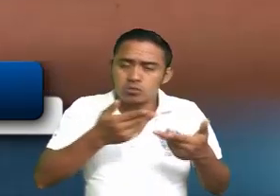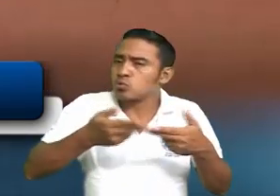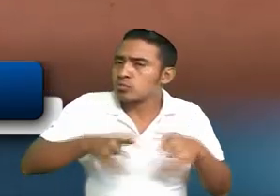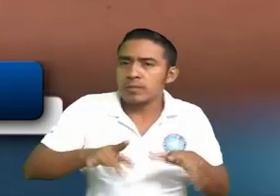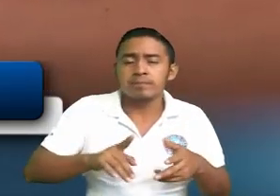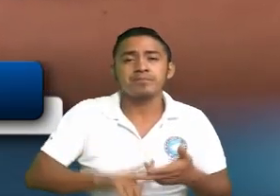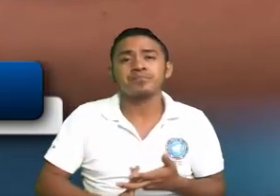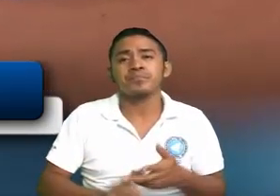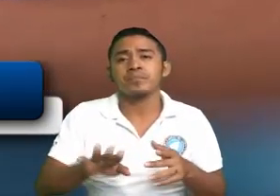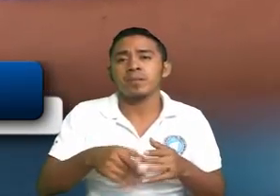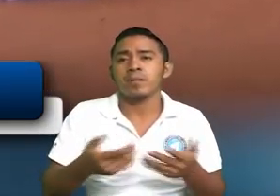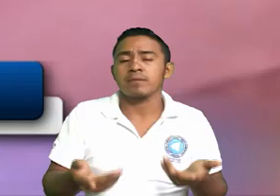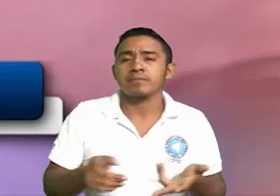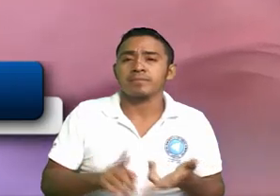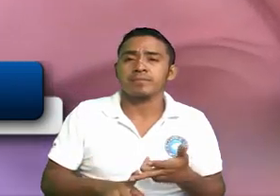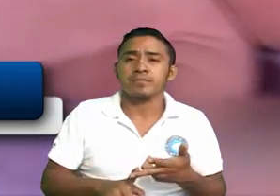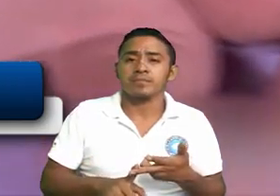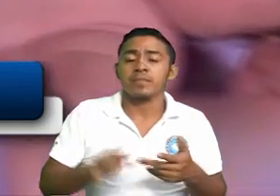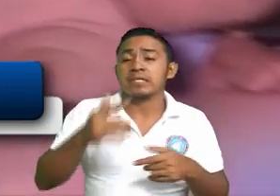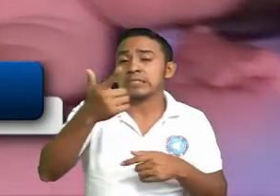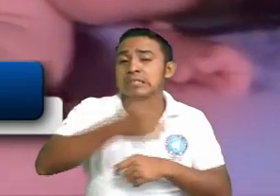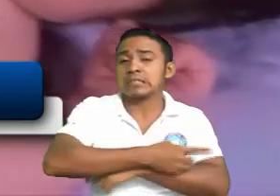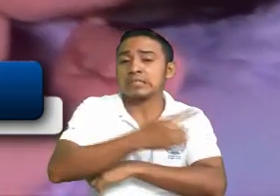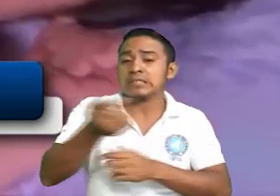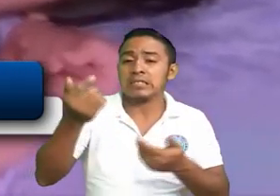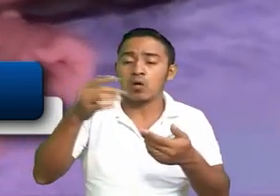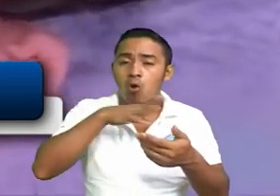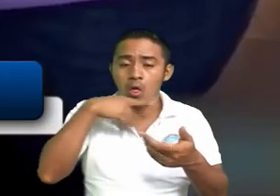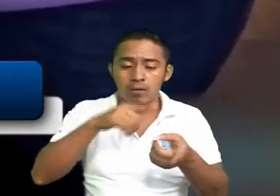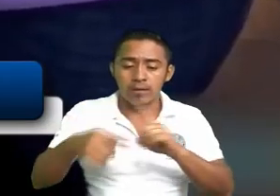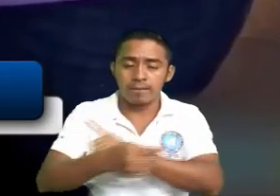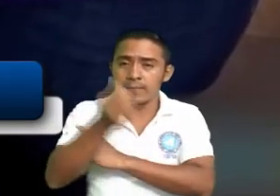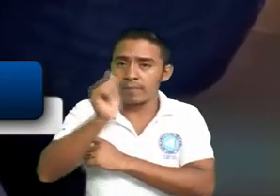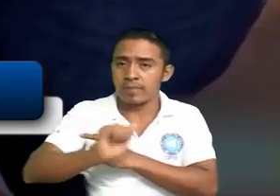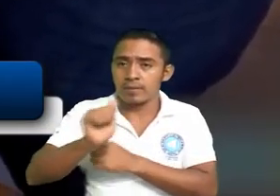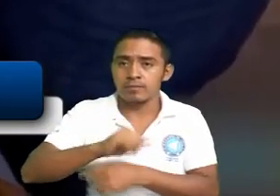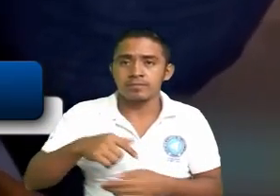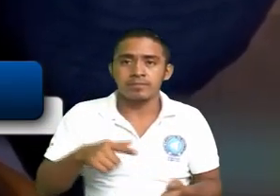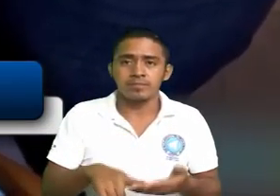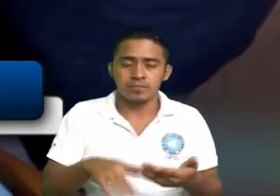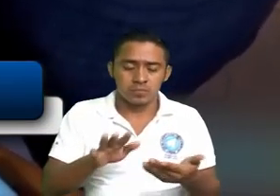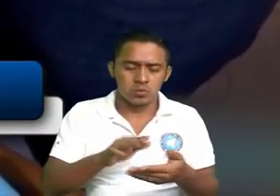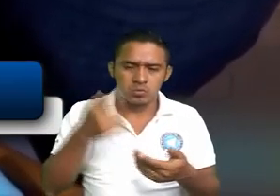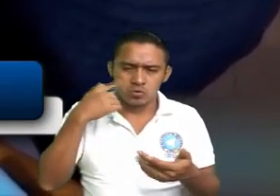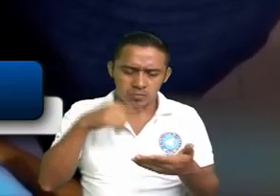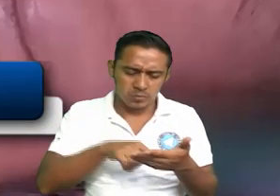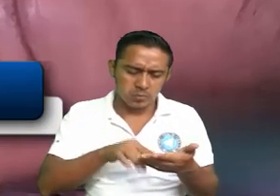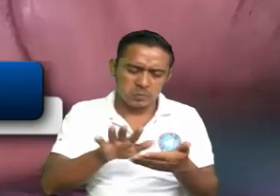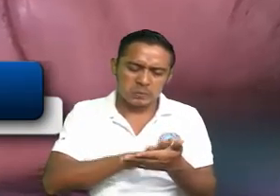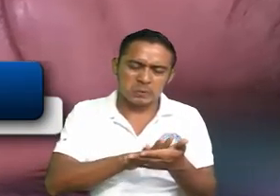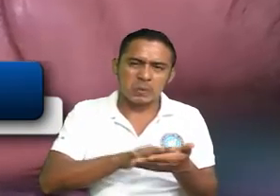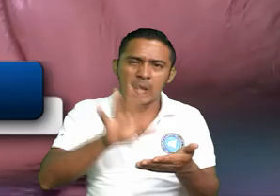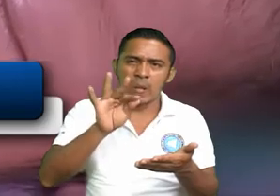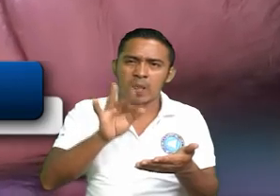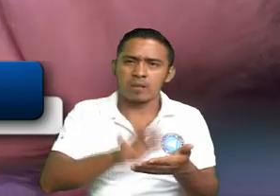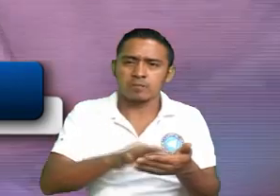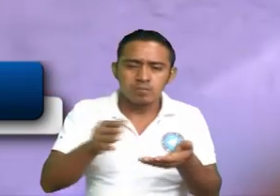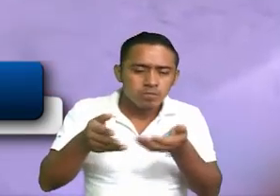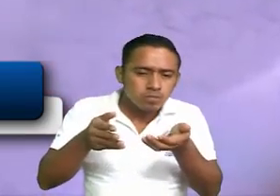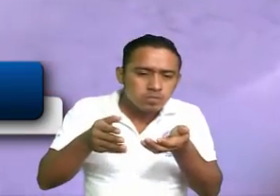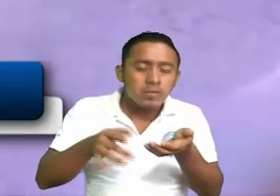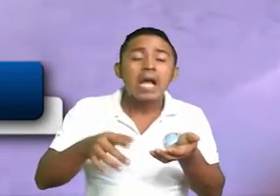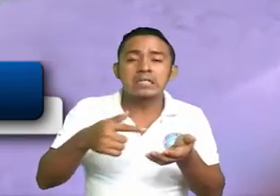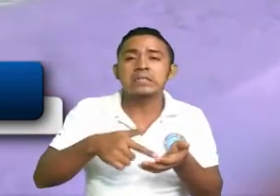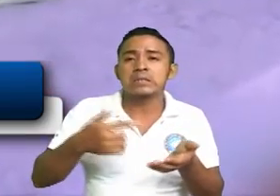de vida aproximadamente ya se va tornando más amarillento. En los primeros días de vida es negruzco, que es lo que le llamamos meconio. Es